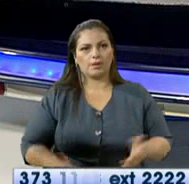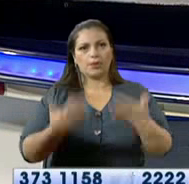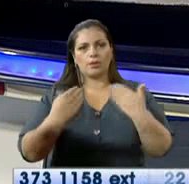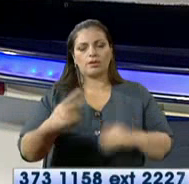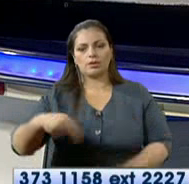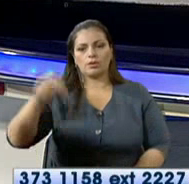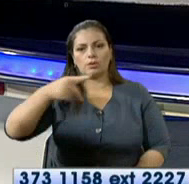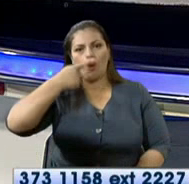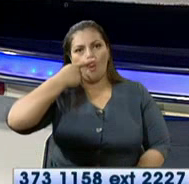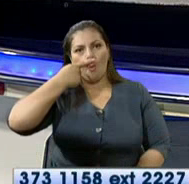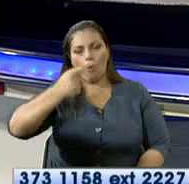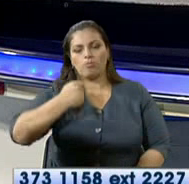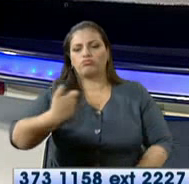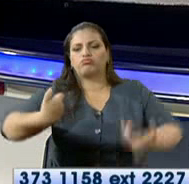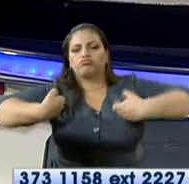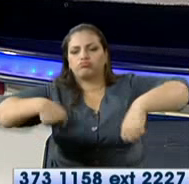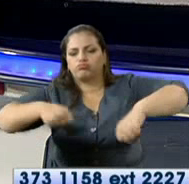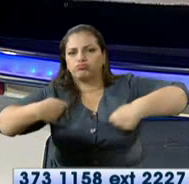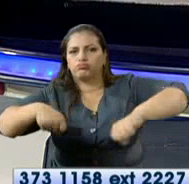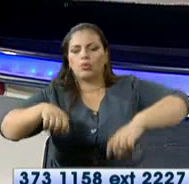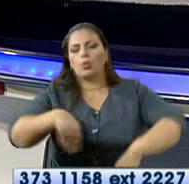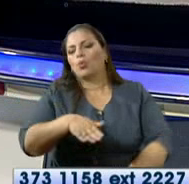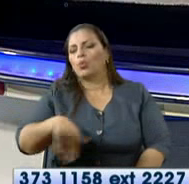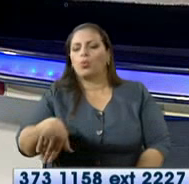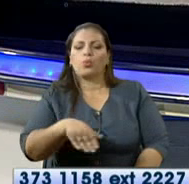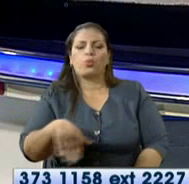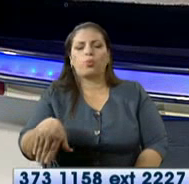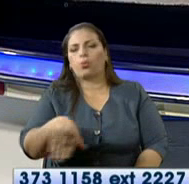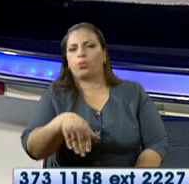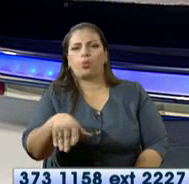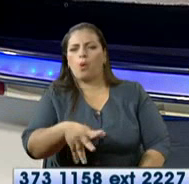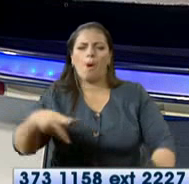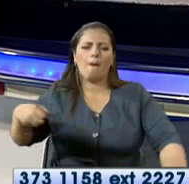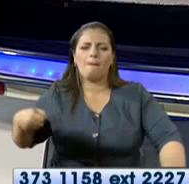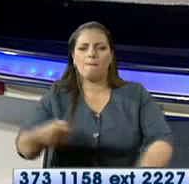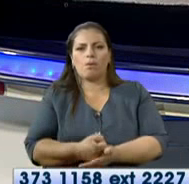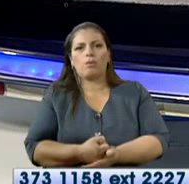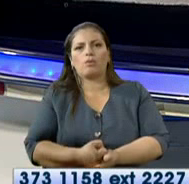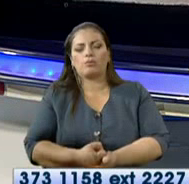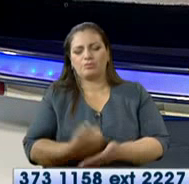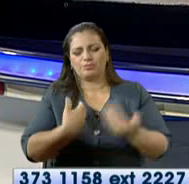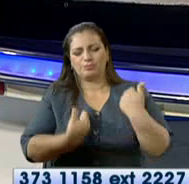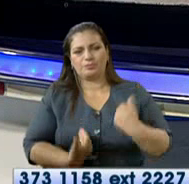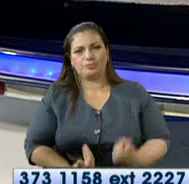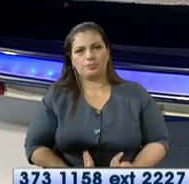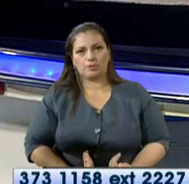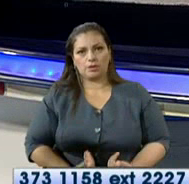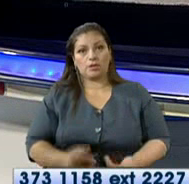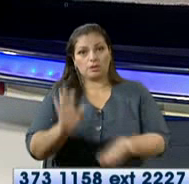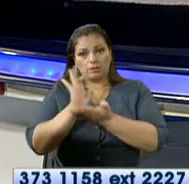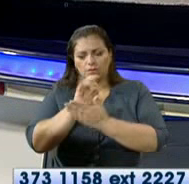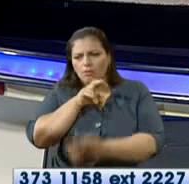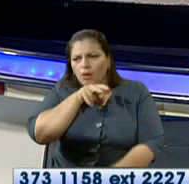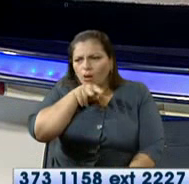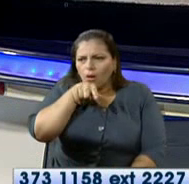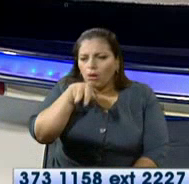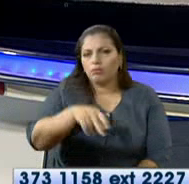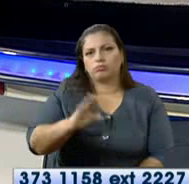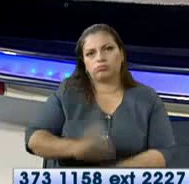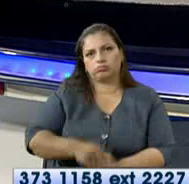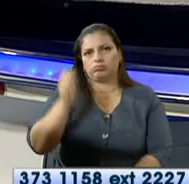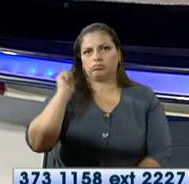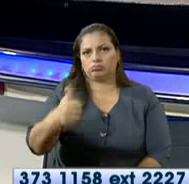Guayaquil. Al parecer, según informan testigos, el afectado habría estado circulando a exceso de velocidad.